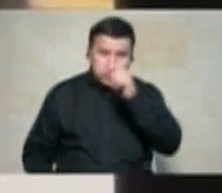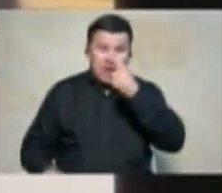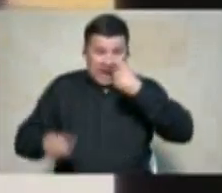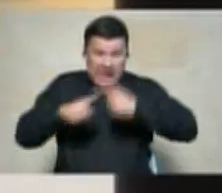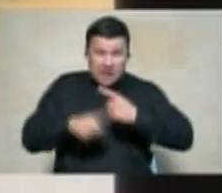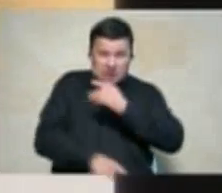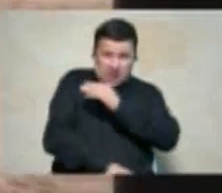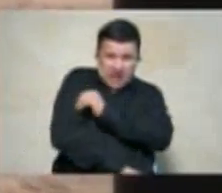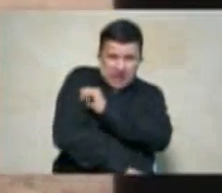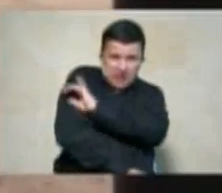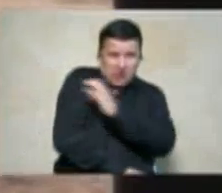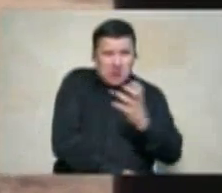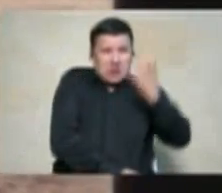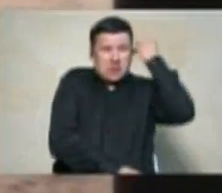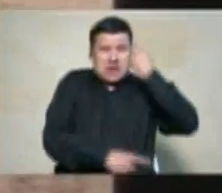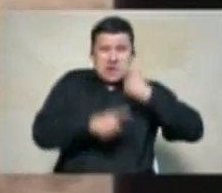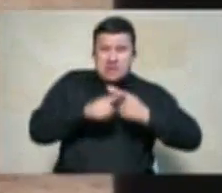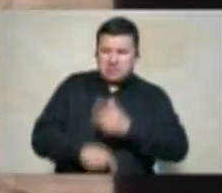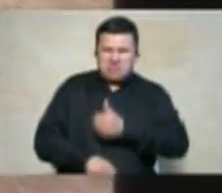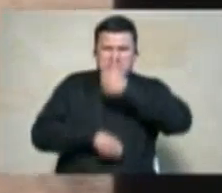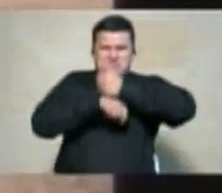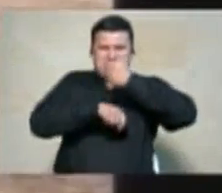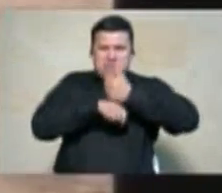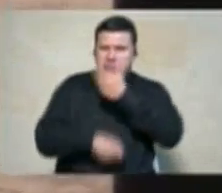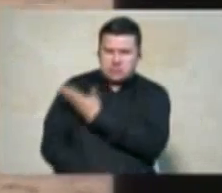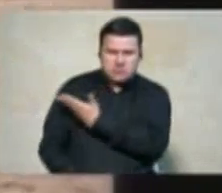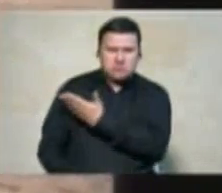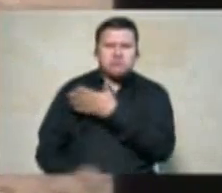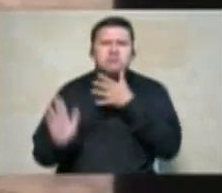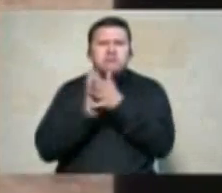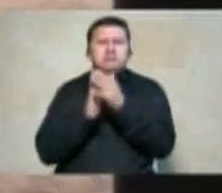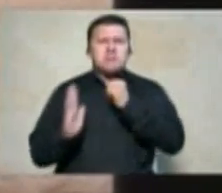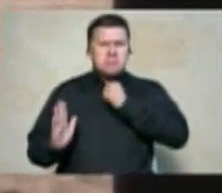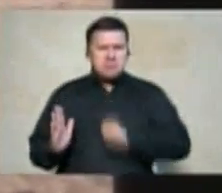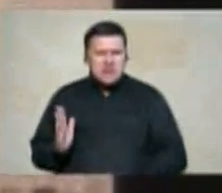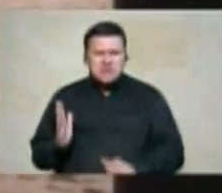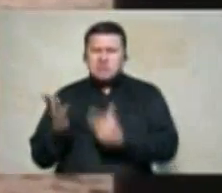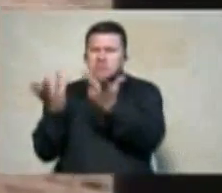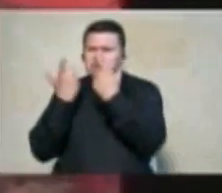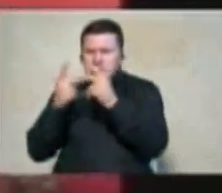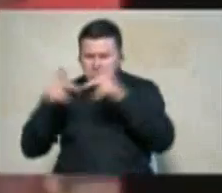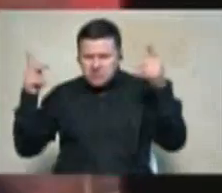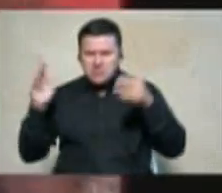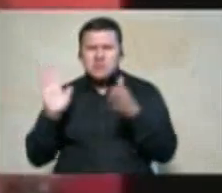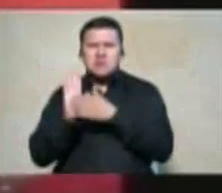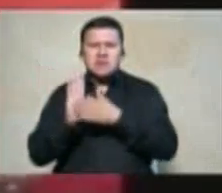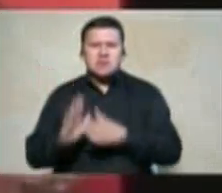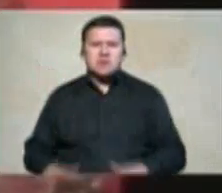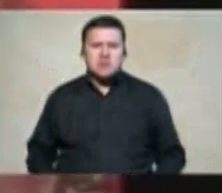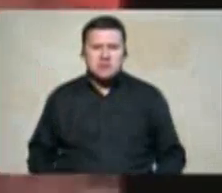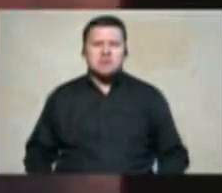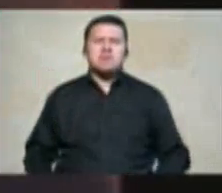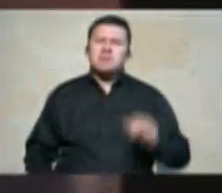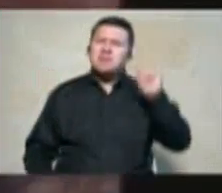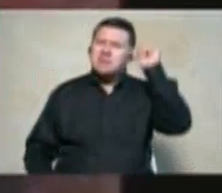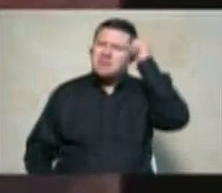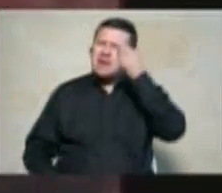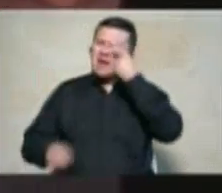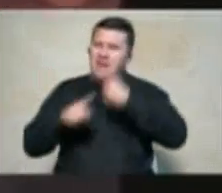medicina legal y la prensa, sino inclusive el folclore, como lo atestigua esta supuesta pieza de Poncho Zuleta.